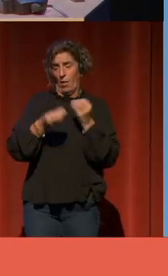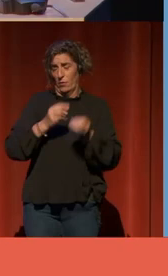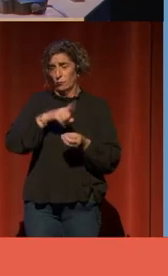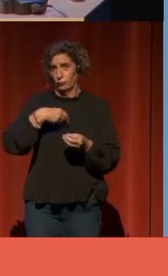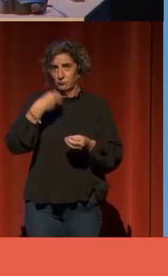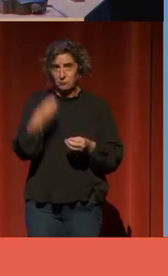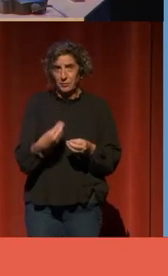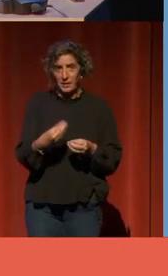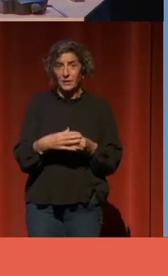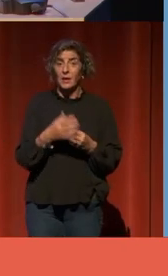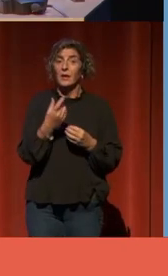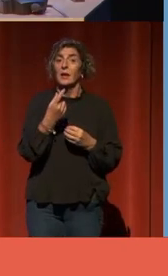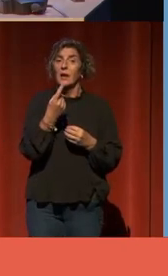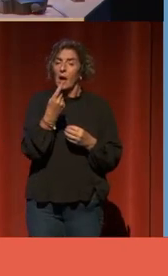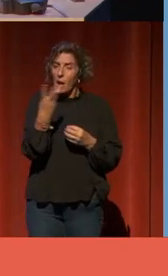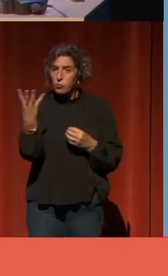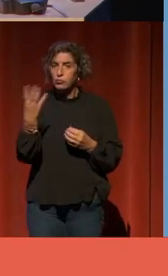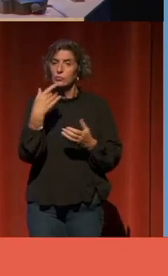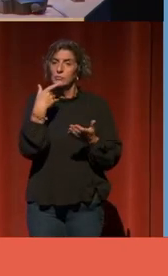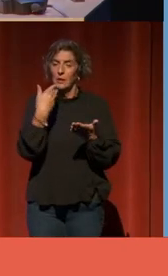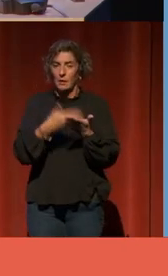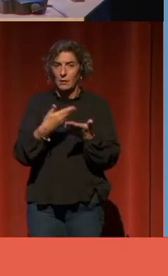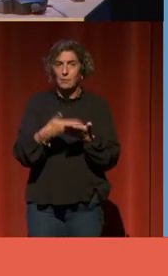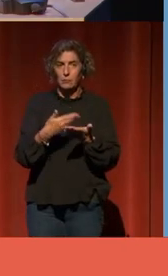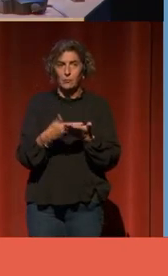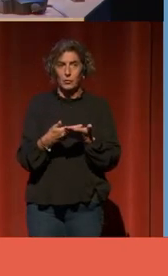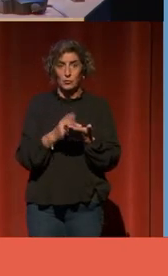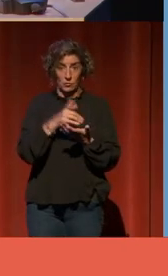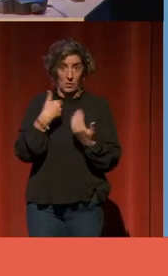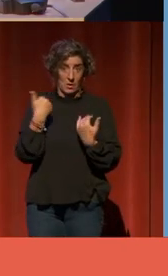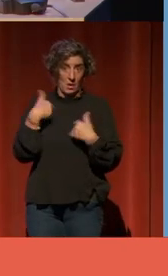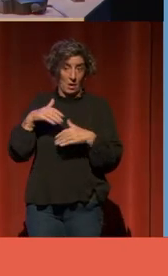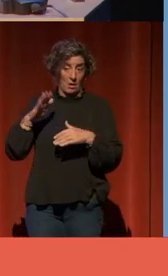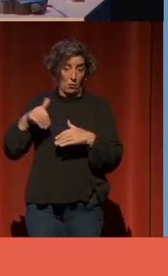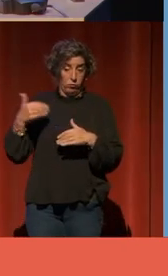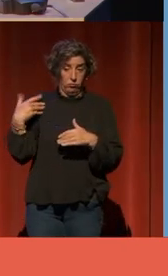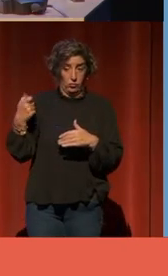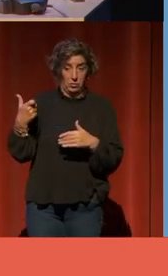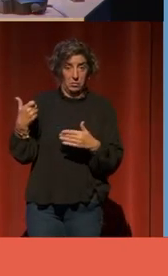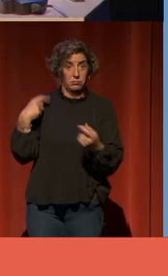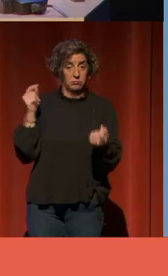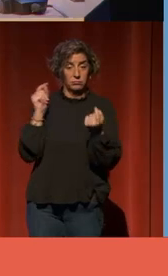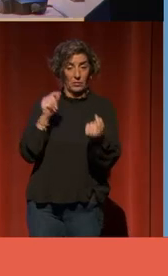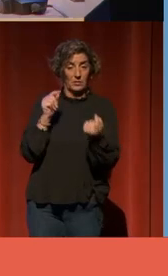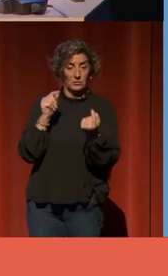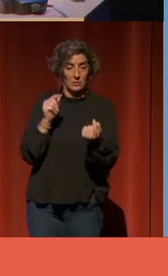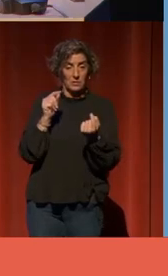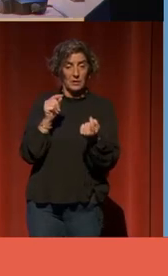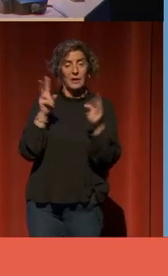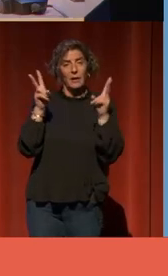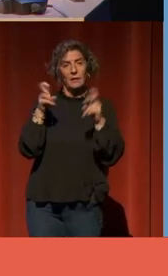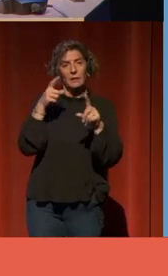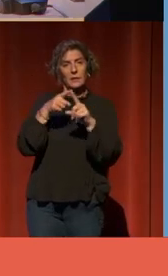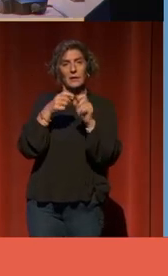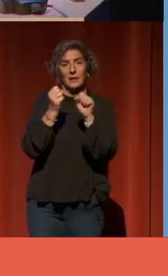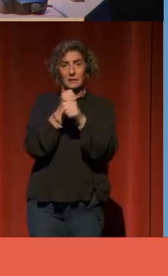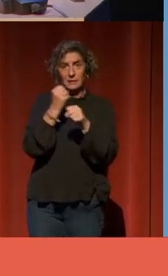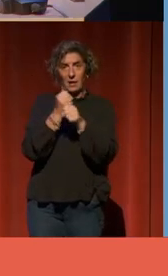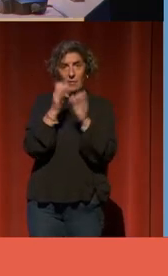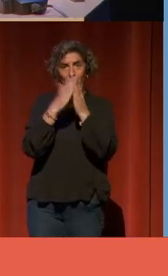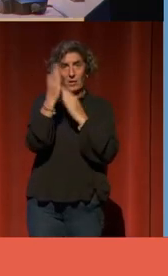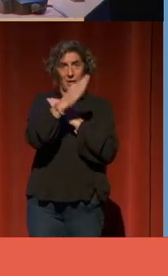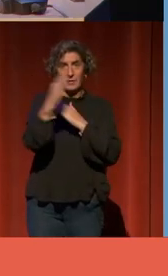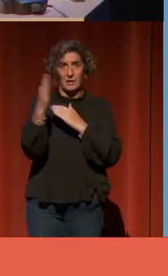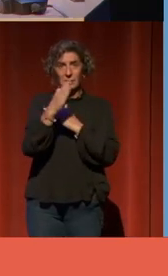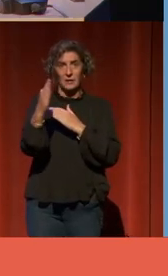hay varios ejemplos que hemos discutido últimamente por ejemplo el trabajo de las librerías durante